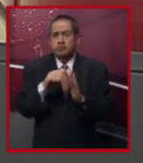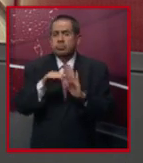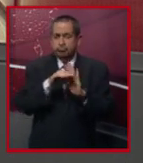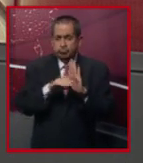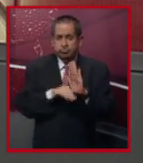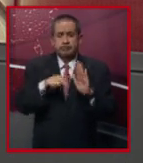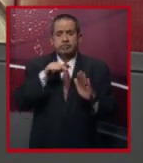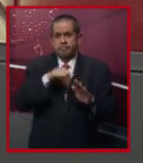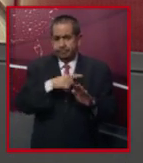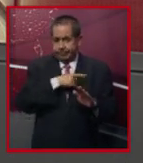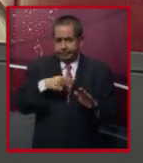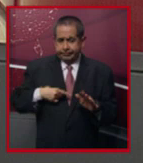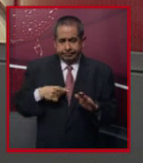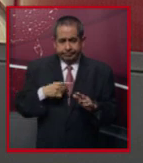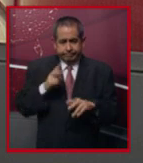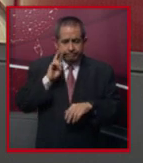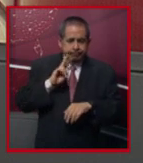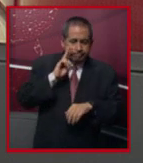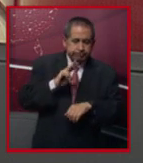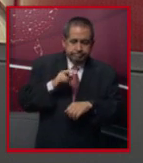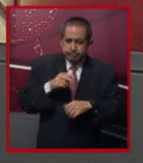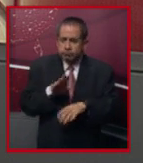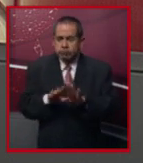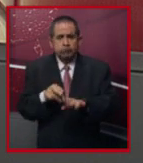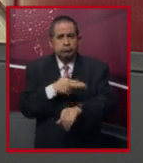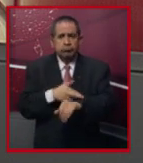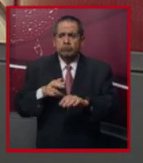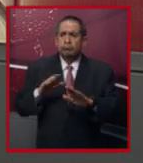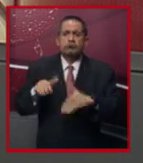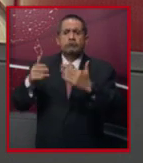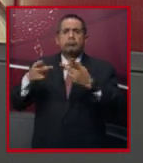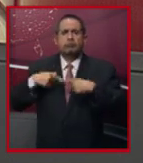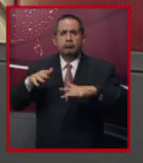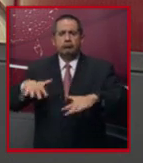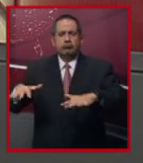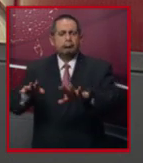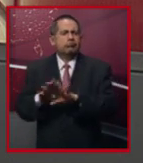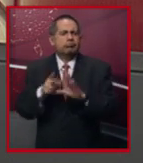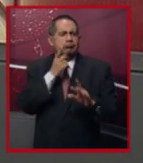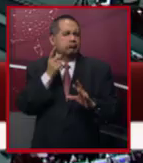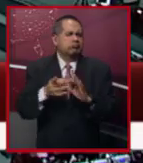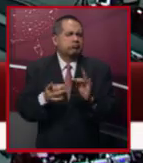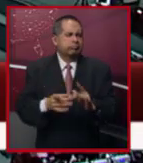que ratificar este mecanismo de participación ciudadana. Vamos a ver qué fue lo que fundamentó.